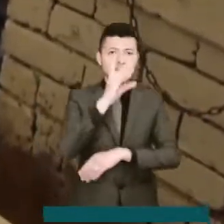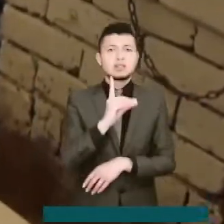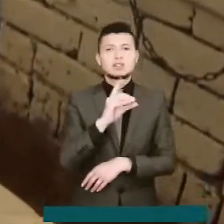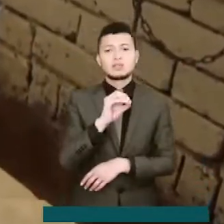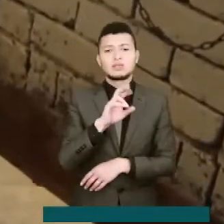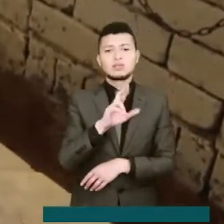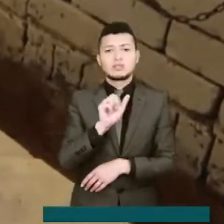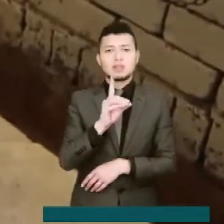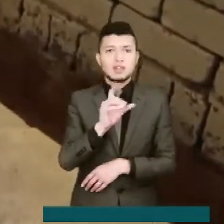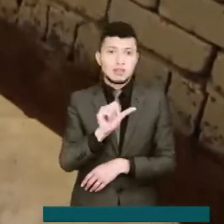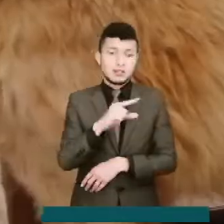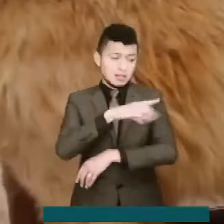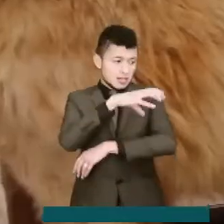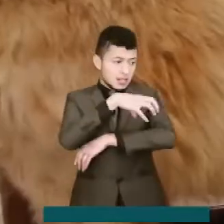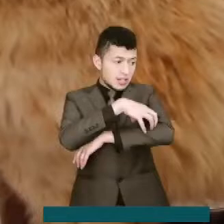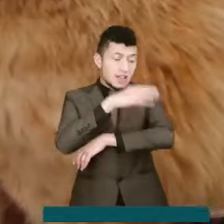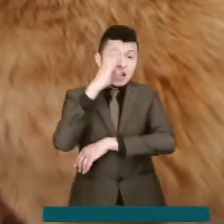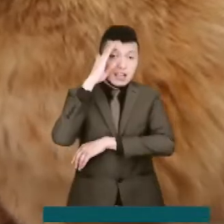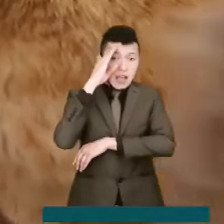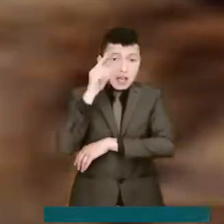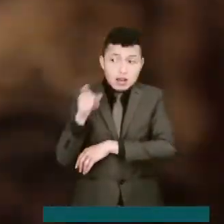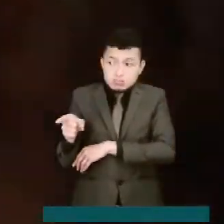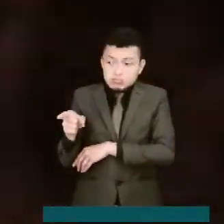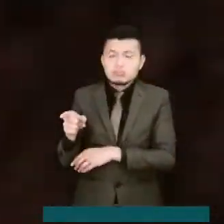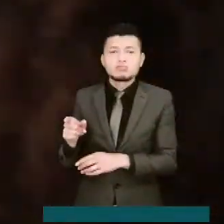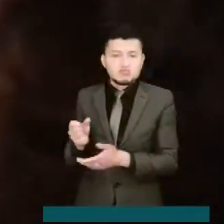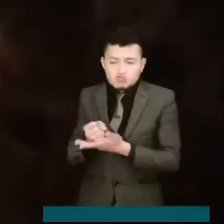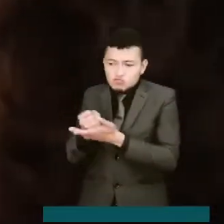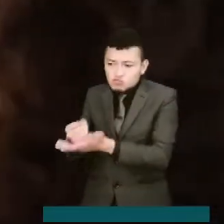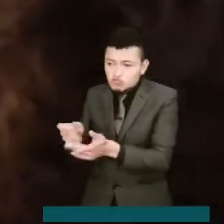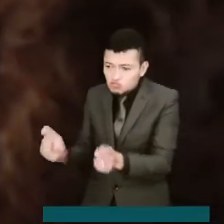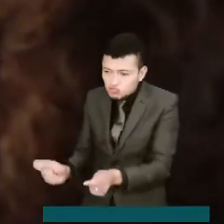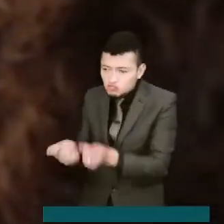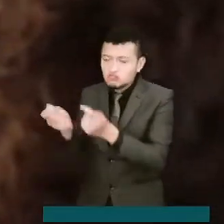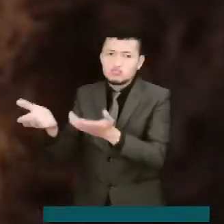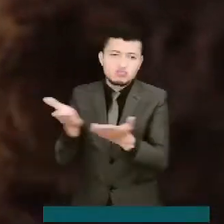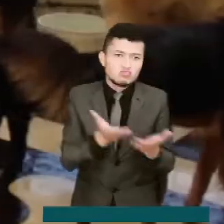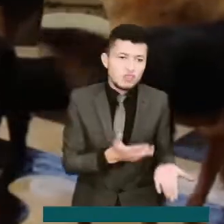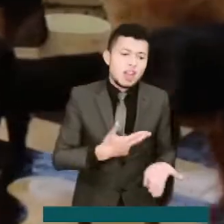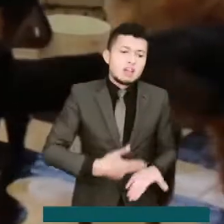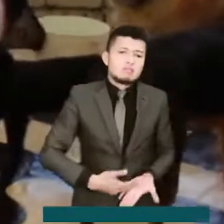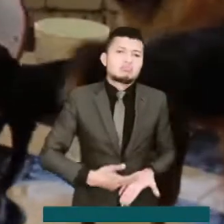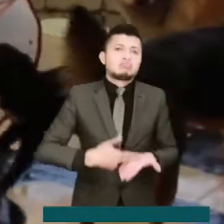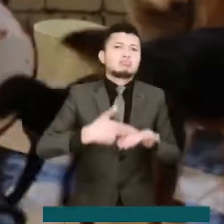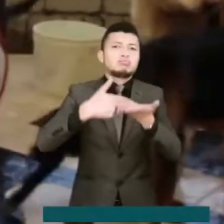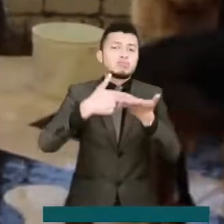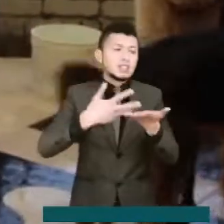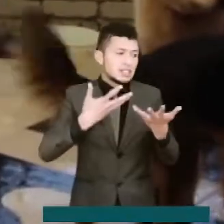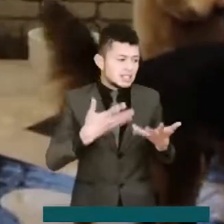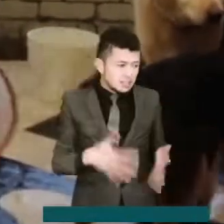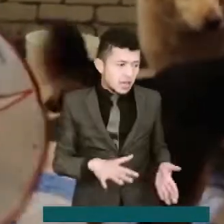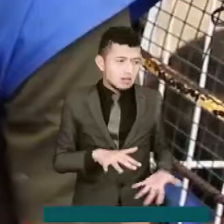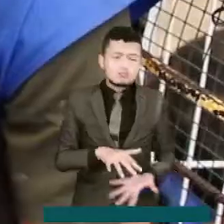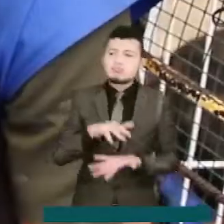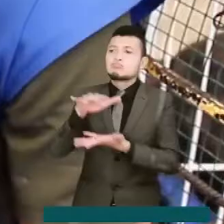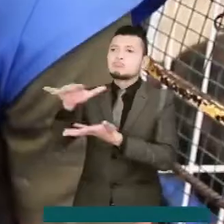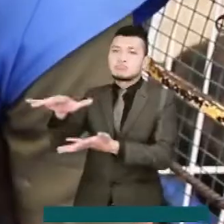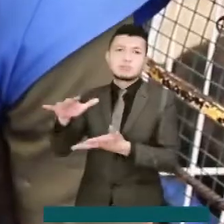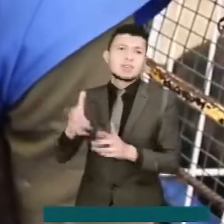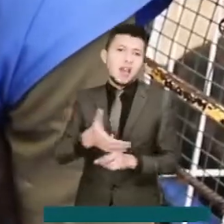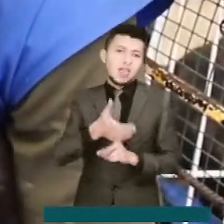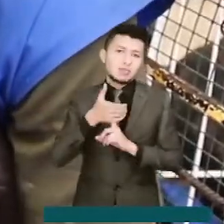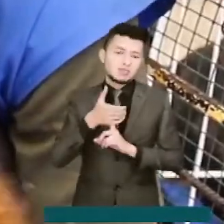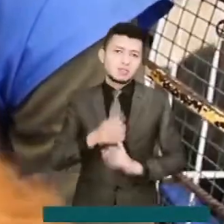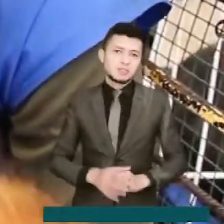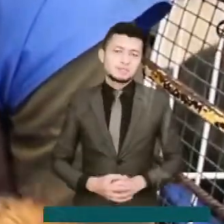de la Dorada, donde acá en el CAI de la Dorada se rescatan, se rehabilitan y finalmente